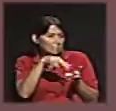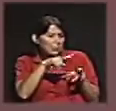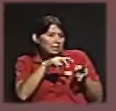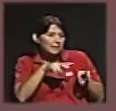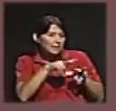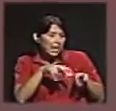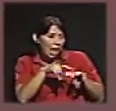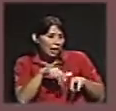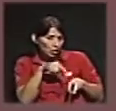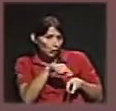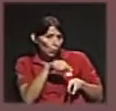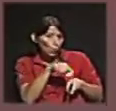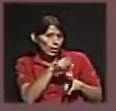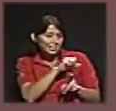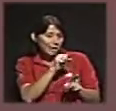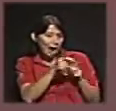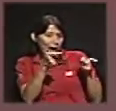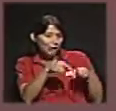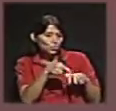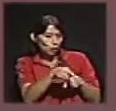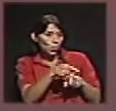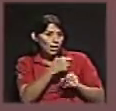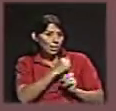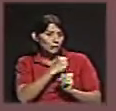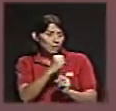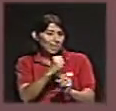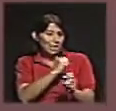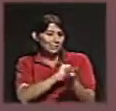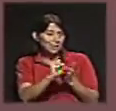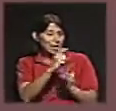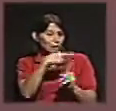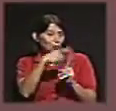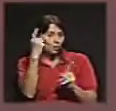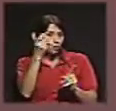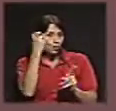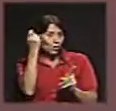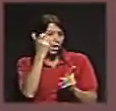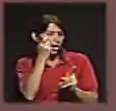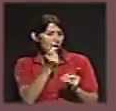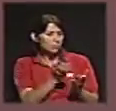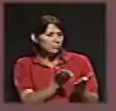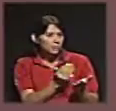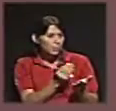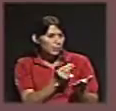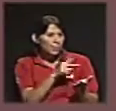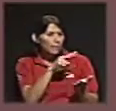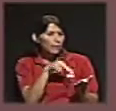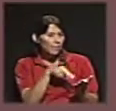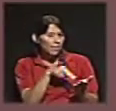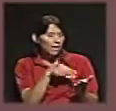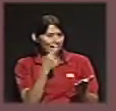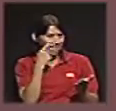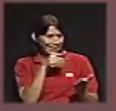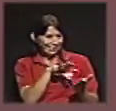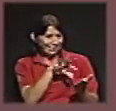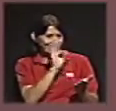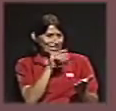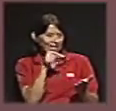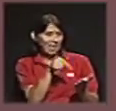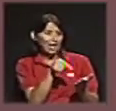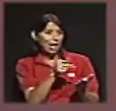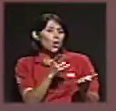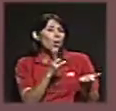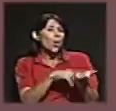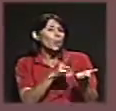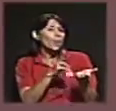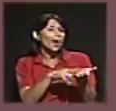de esta situación, de este caso, en la Municipalidad de Santa Cruz, encontró incluso contratos que